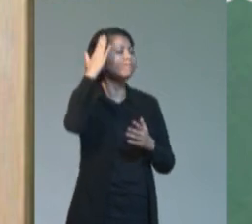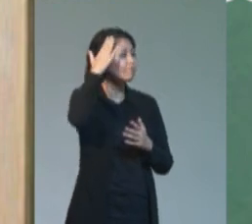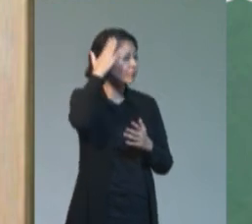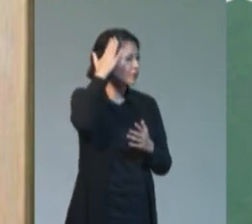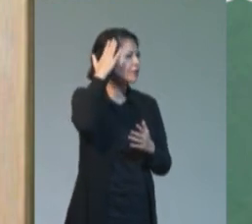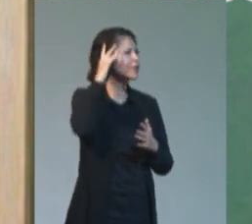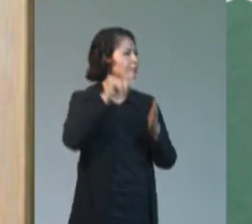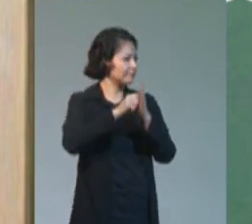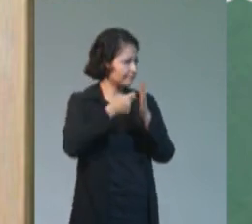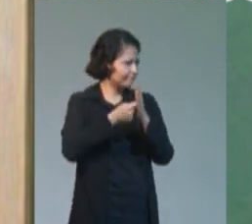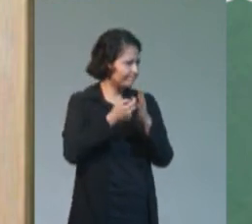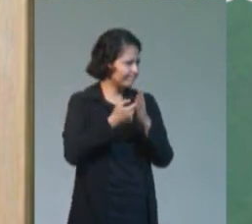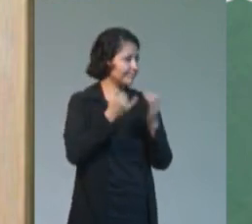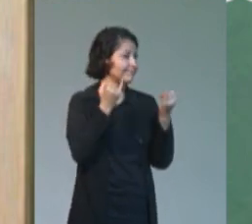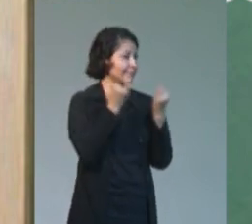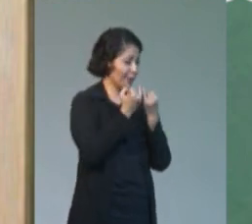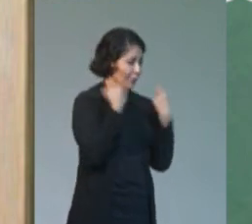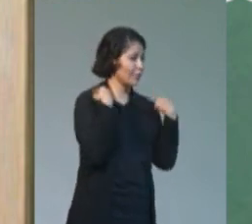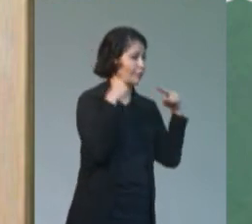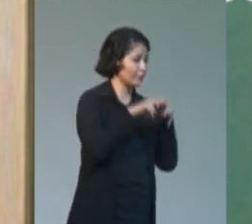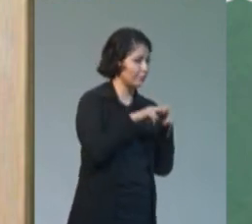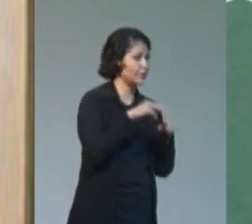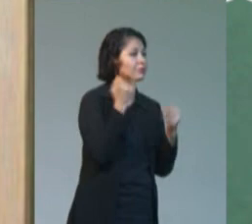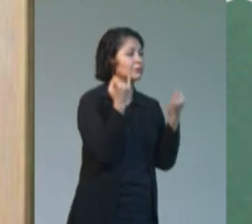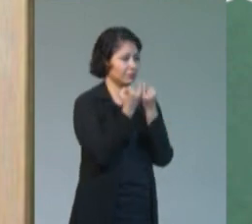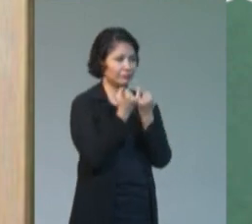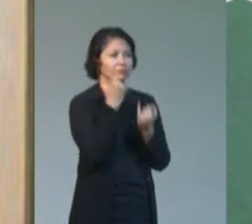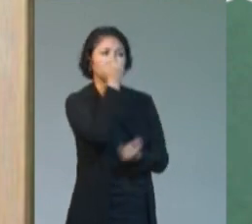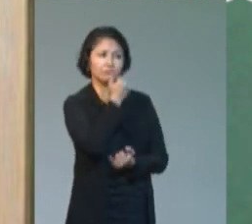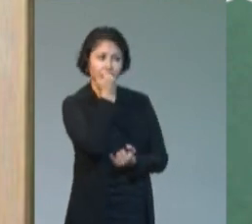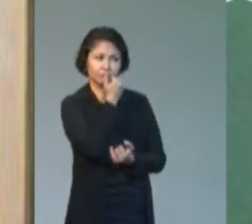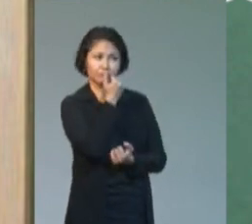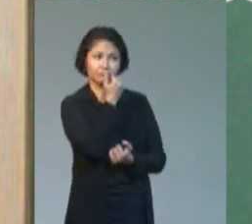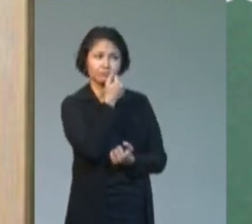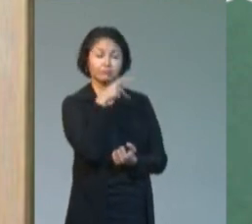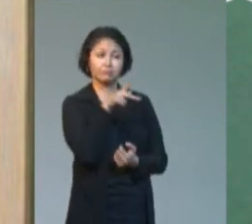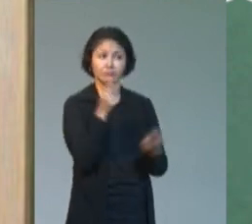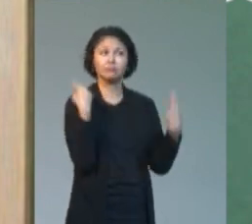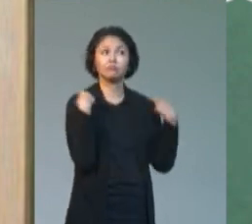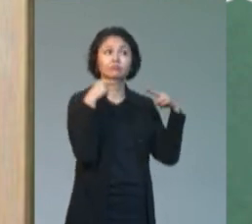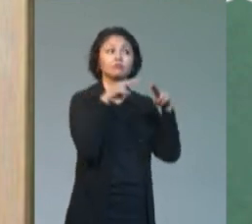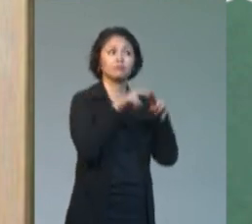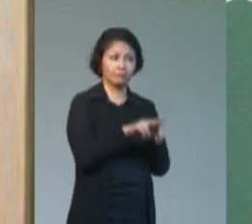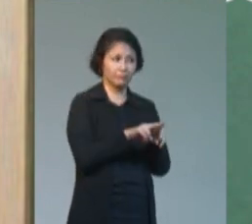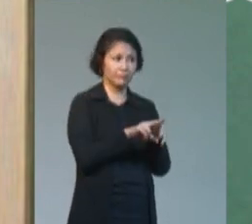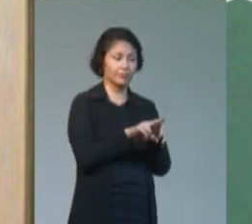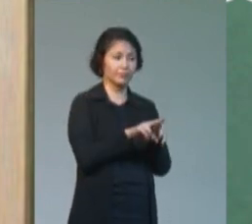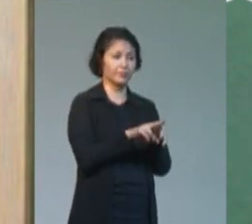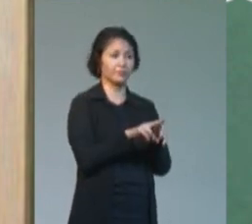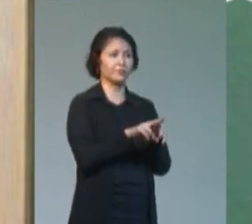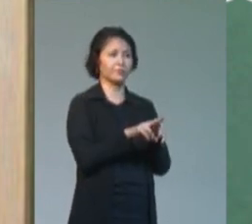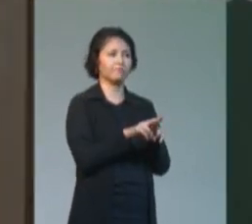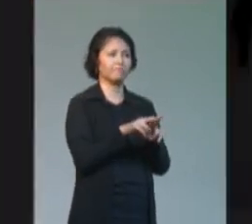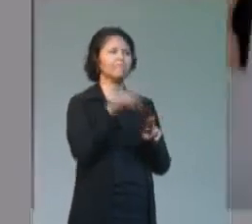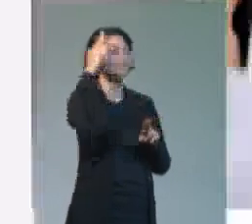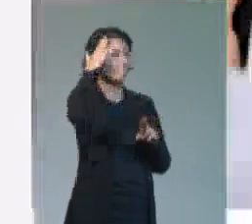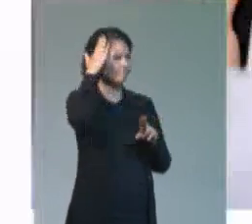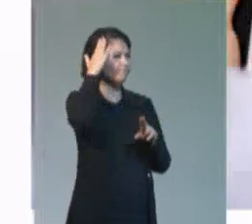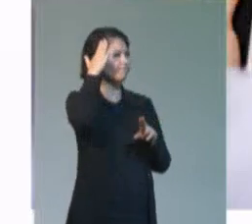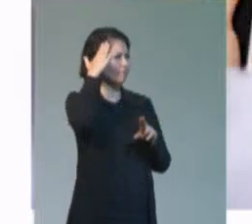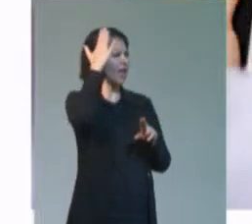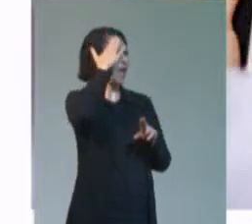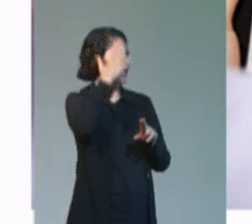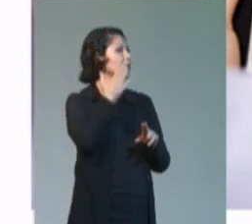tanto el docente como el estudiante y yo creo que el docente tiene que desempeñar unas competencias por ejemplo